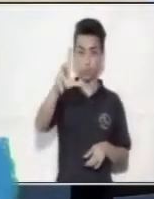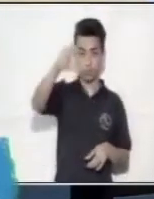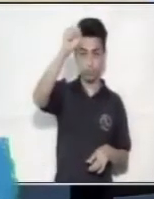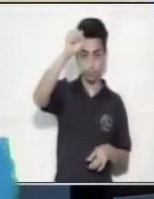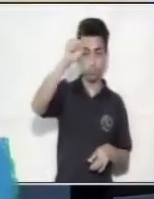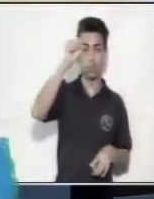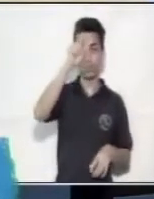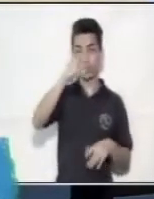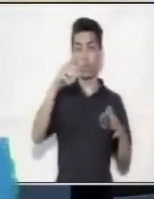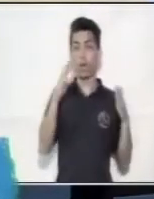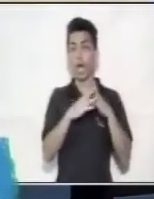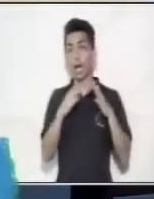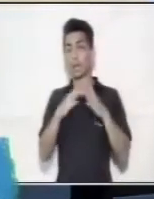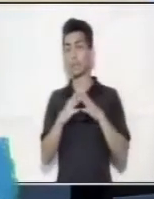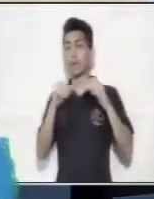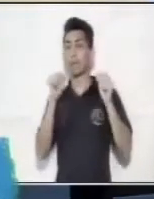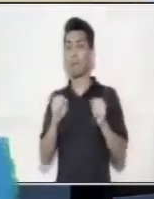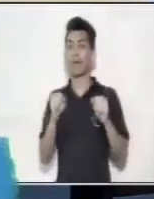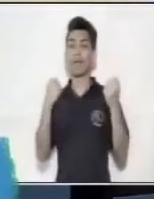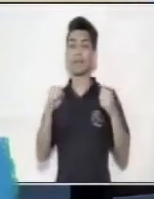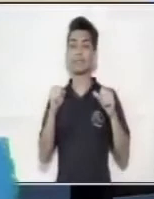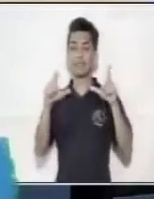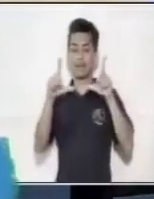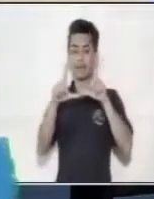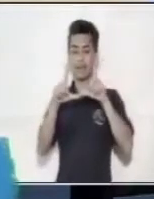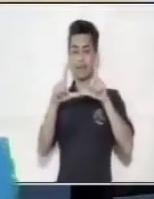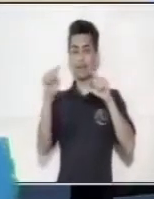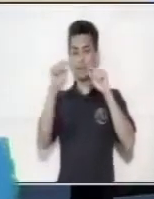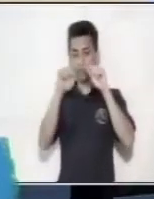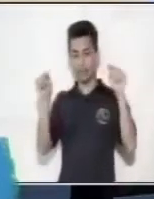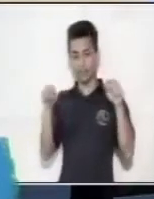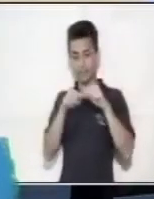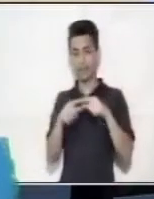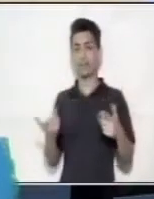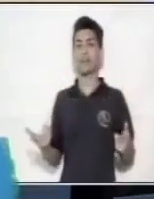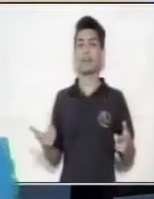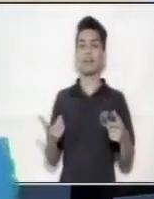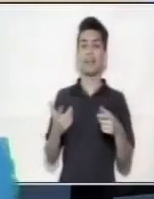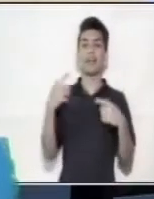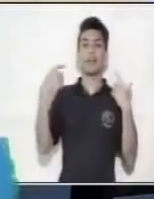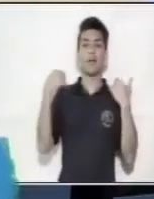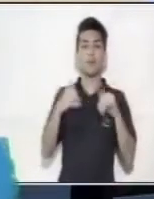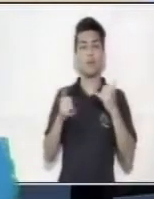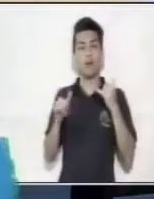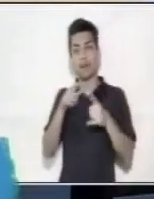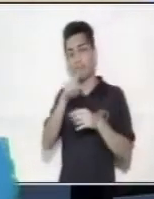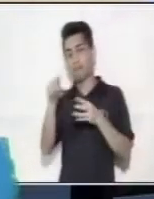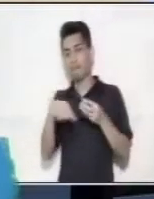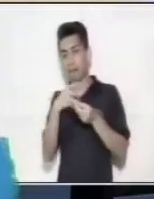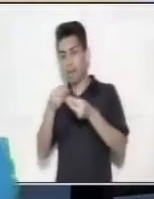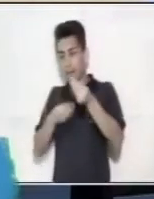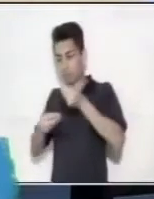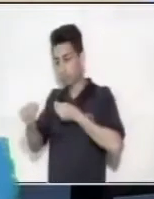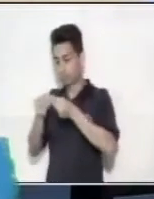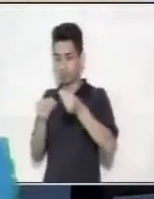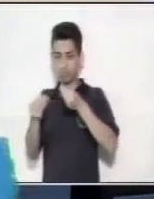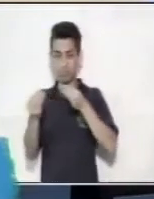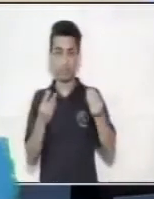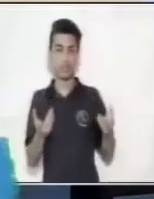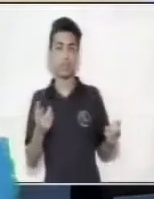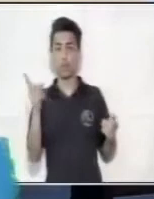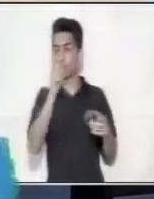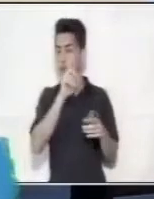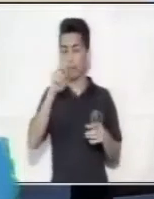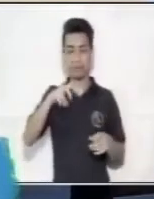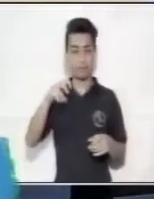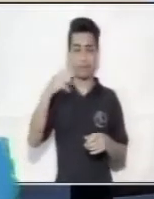estás en casa, puedes hacer tarjetas relámpagos, puedes jugar con algún familiar que esté en casa, sin salir de